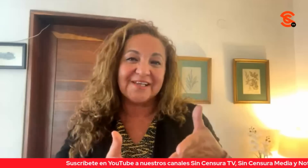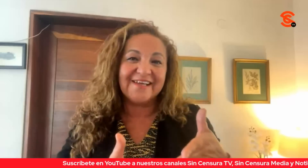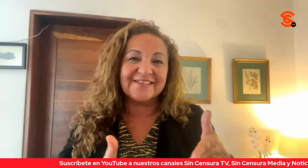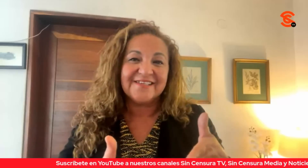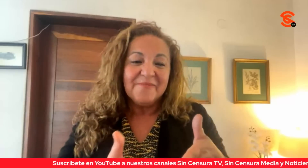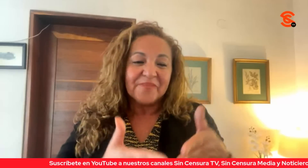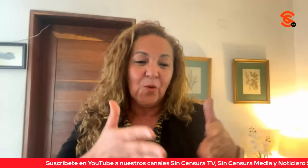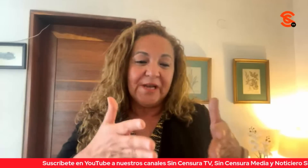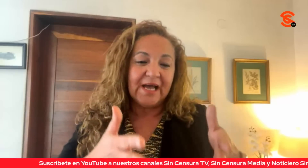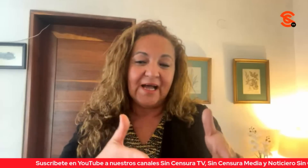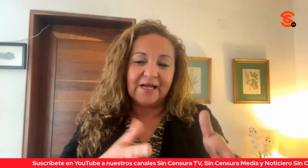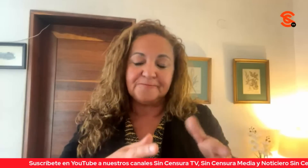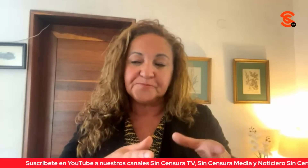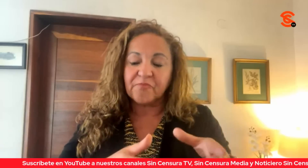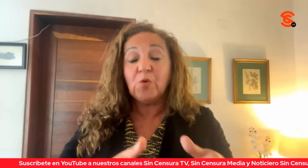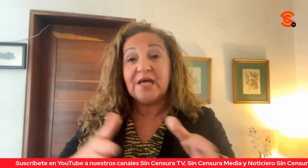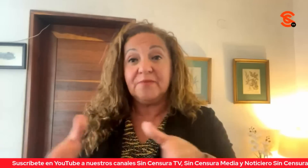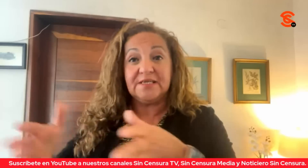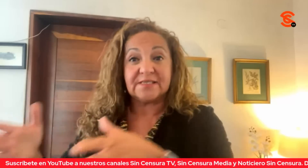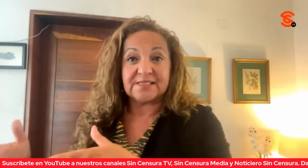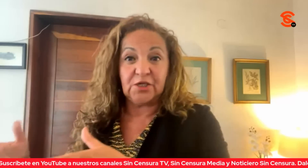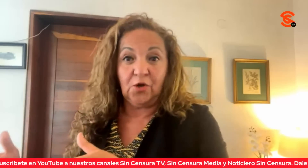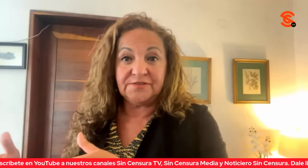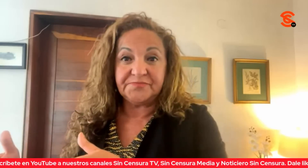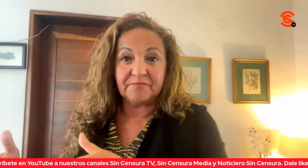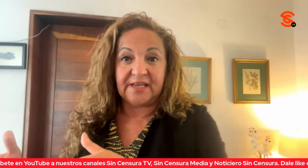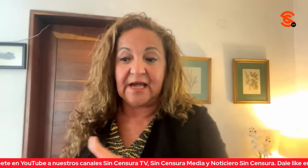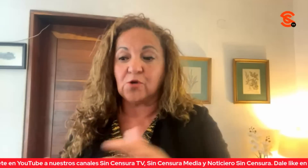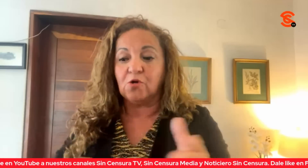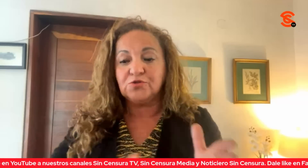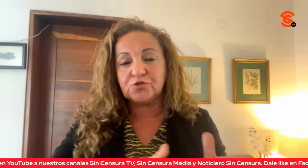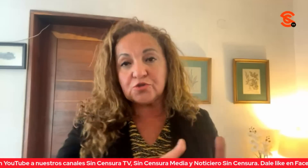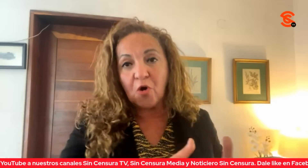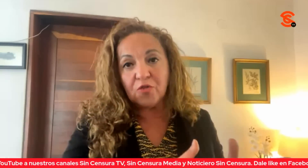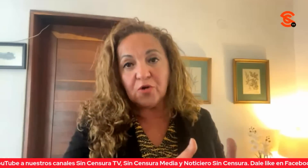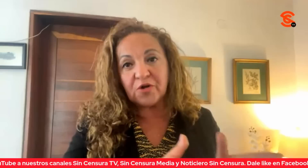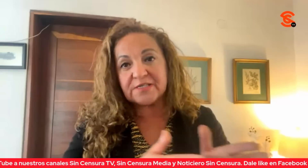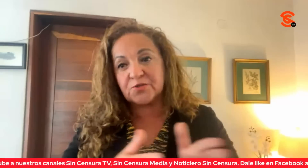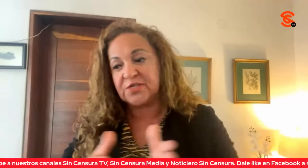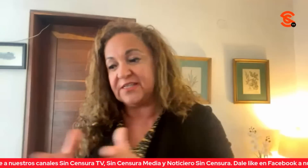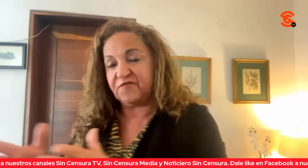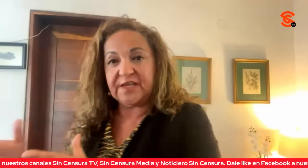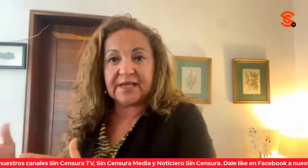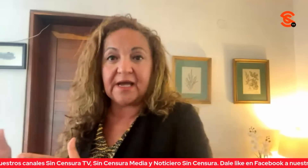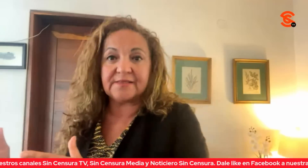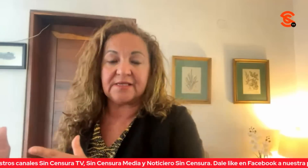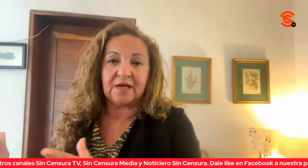que sostener una administración, ¿verdad?, con todo lo que eso